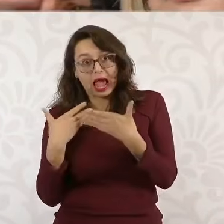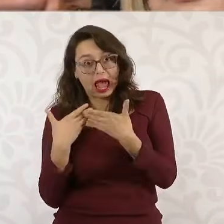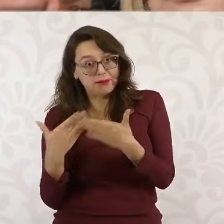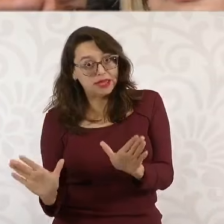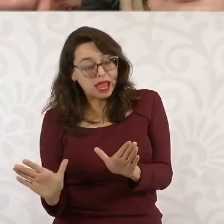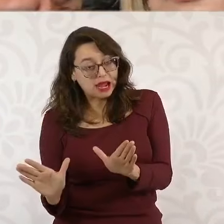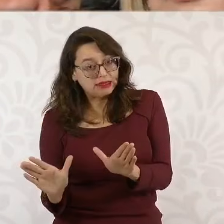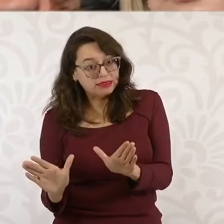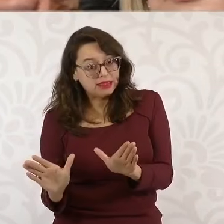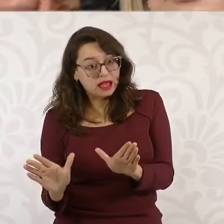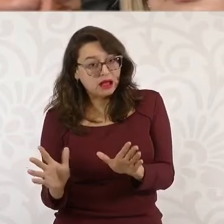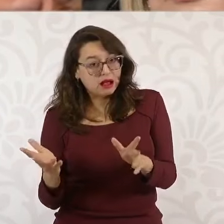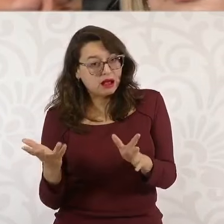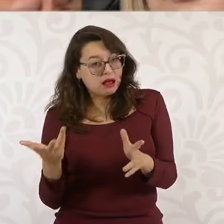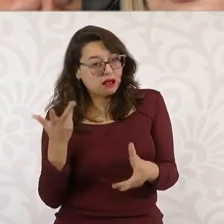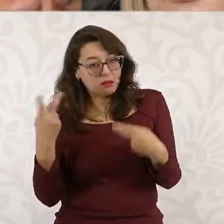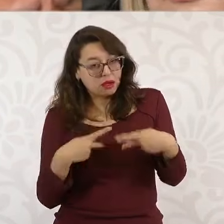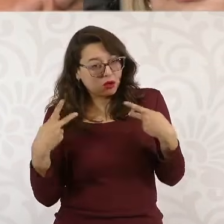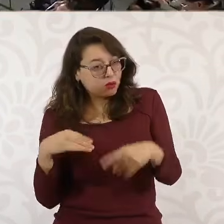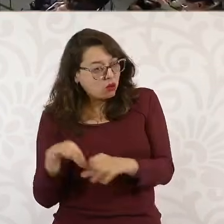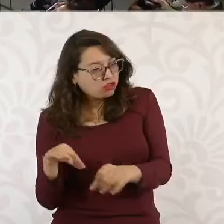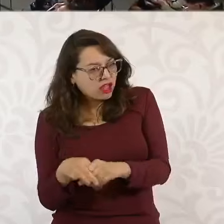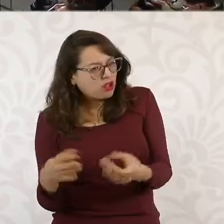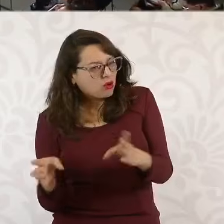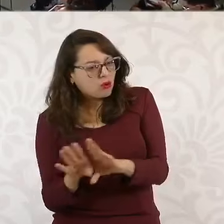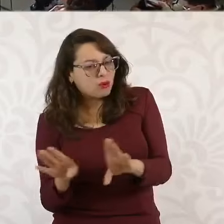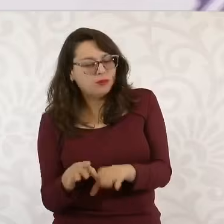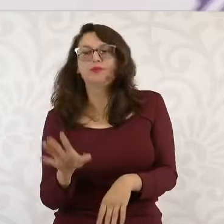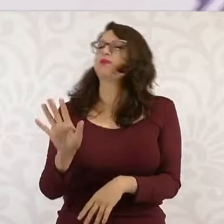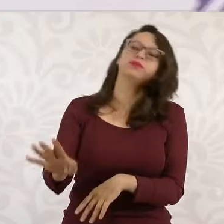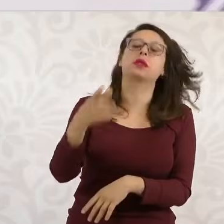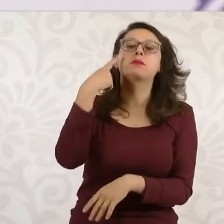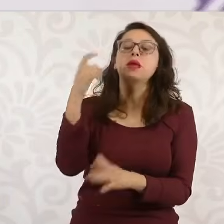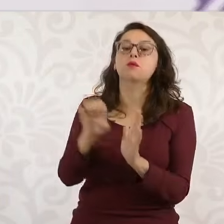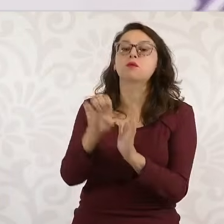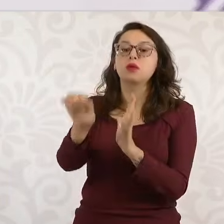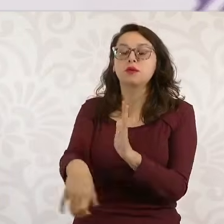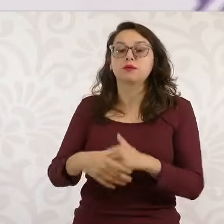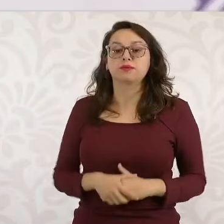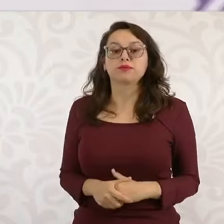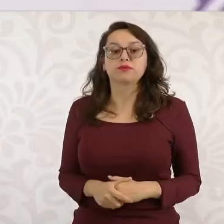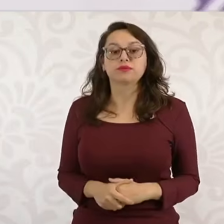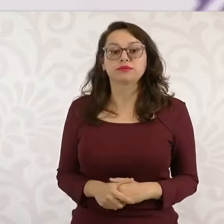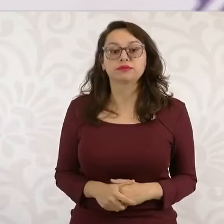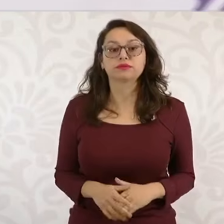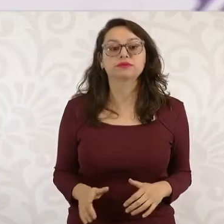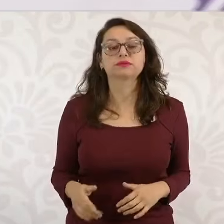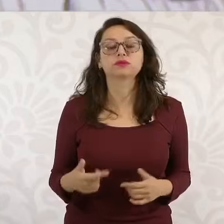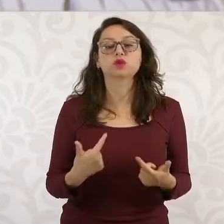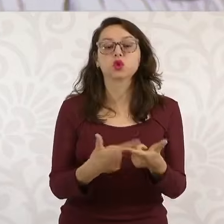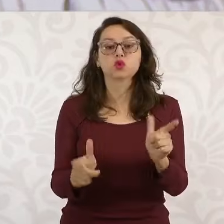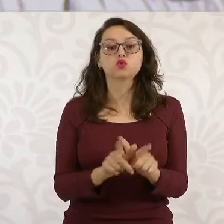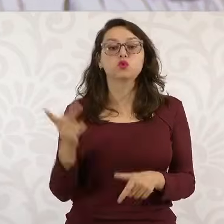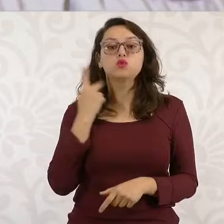abierta donde el pueblo Por ejemplo, va a poder votar. Si tú vas a votar para no decir Morena,